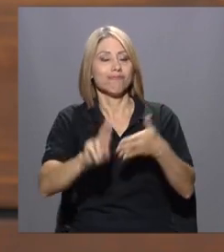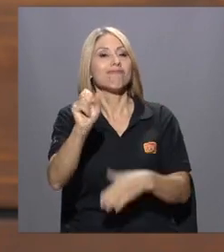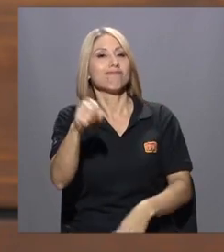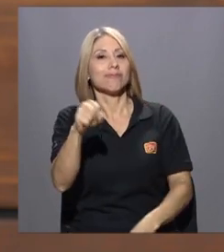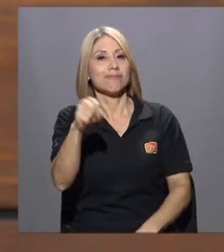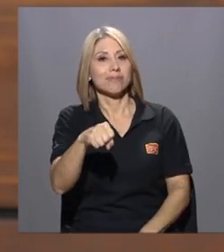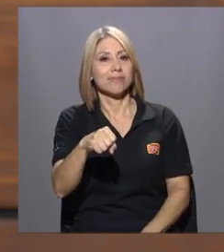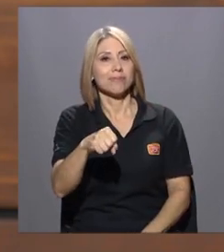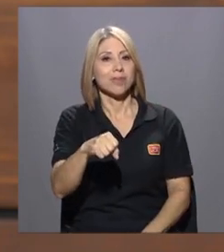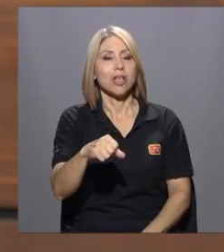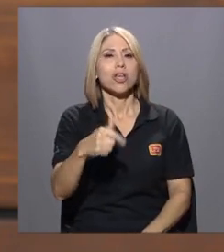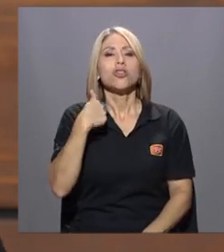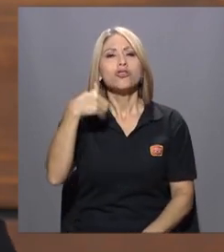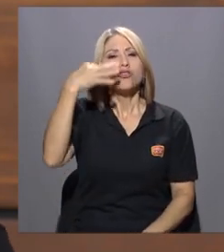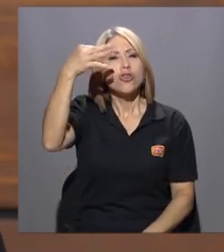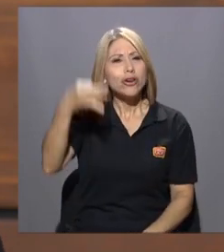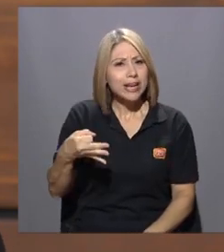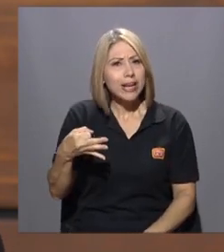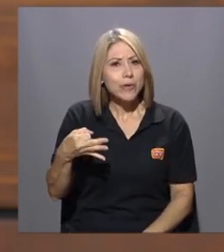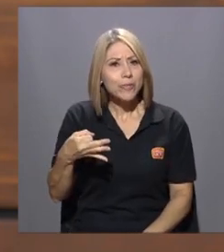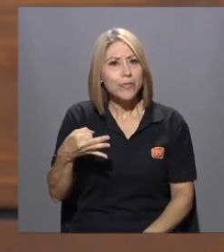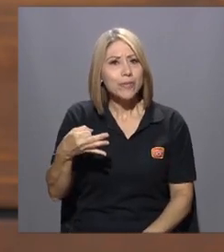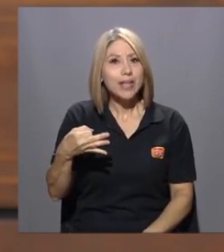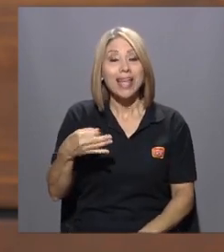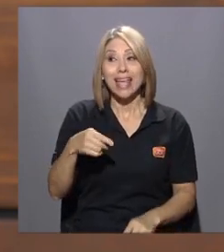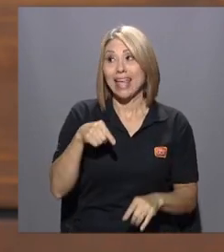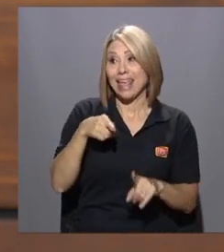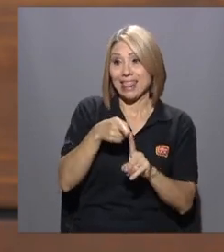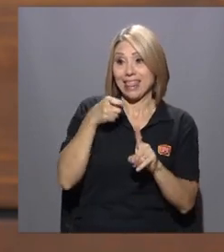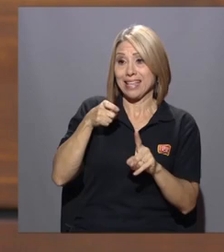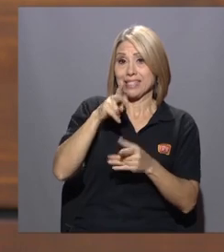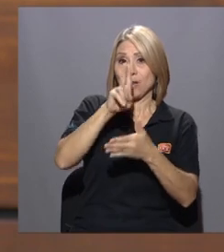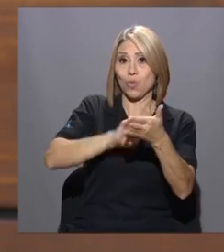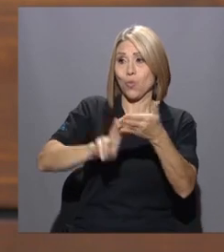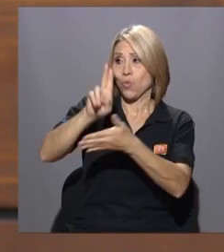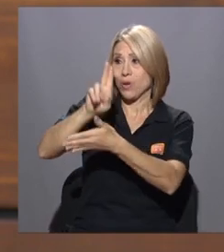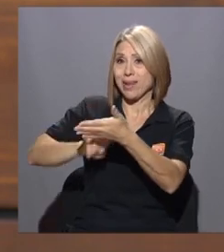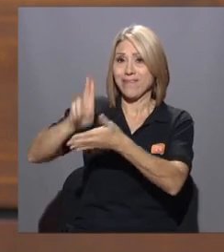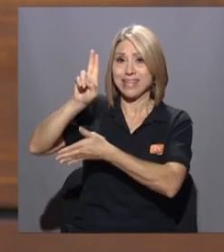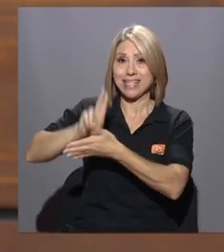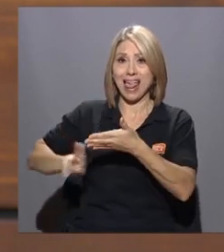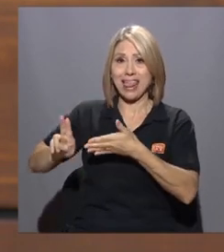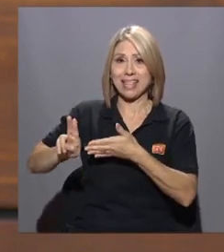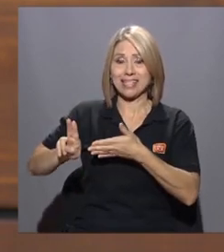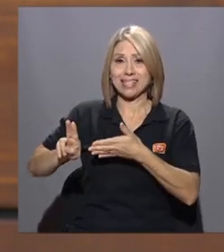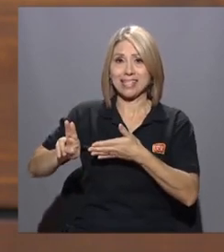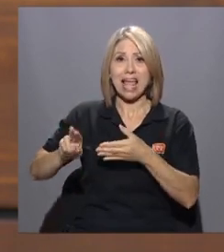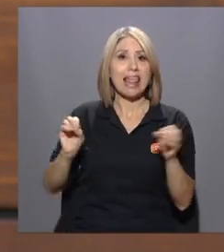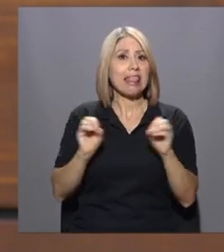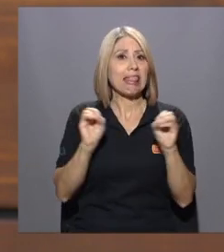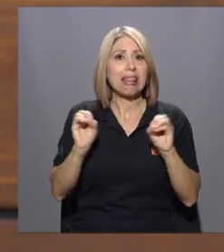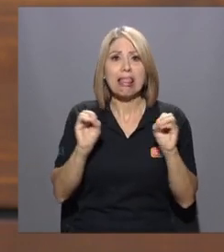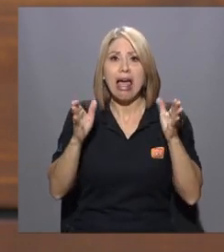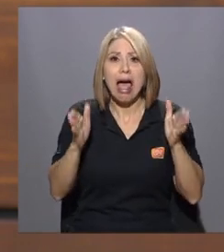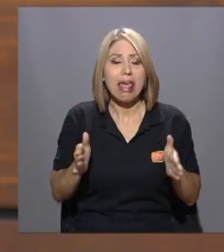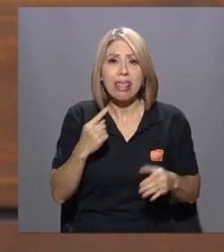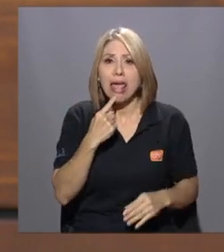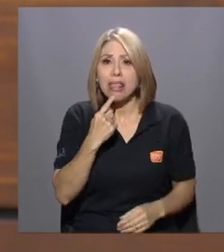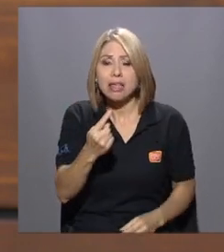yo creo que nadie ha dicho de parte de las universidades y menos los rectores que nosotros estamos